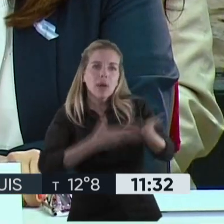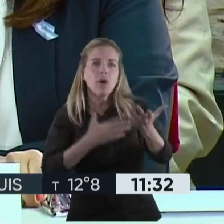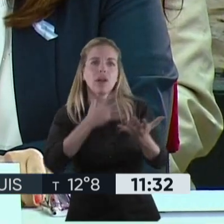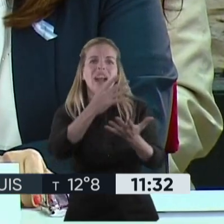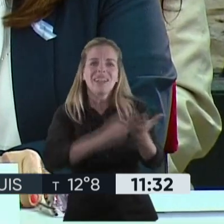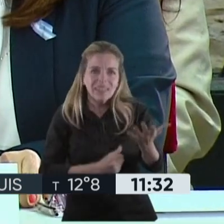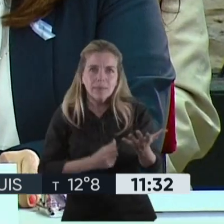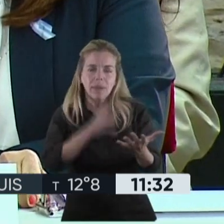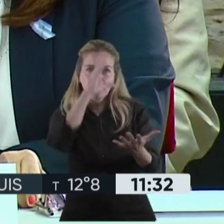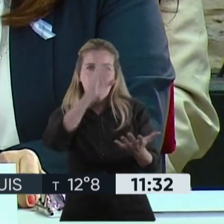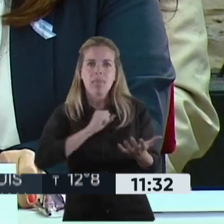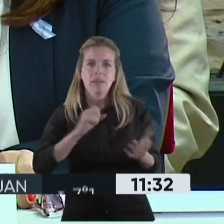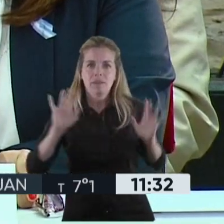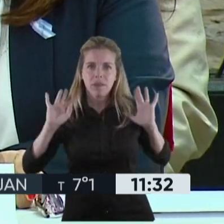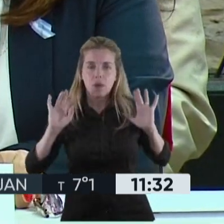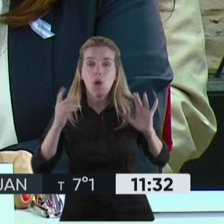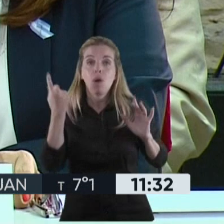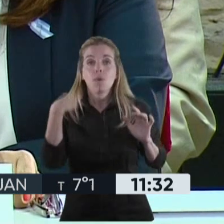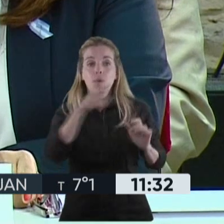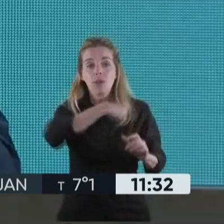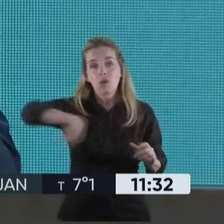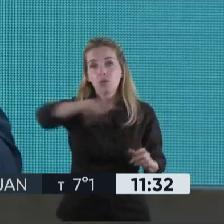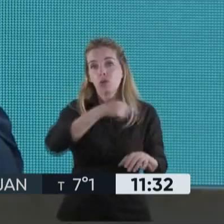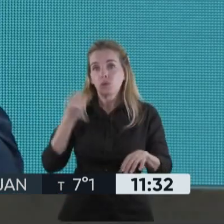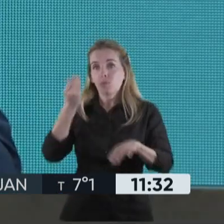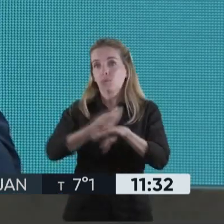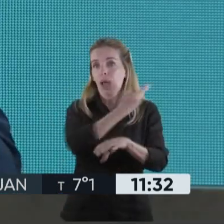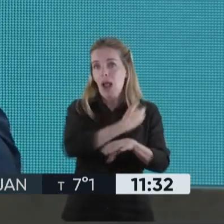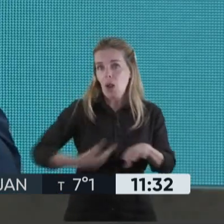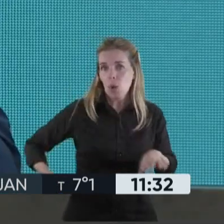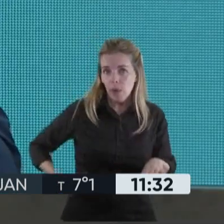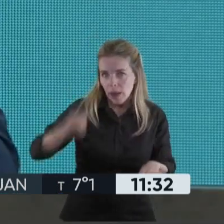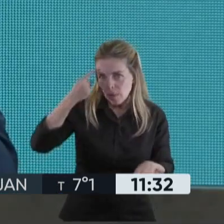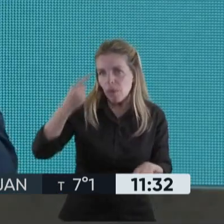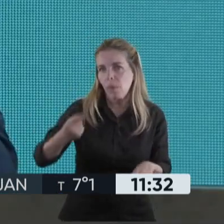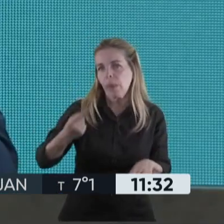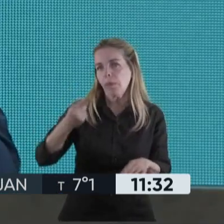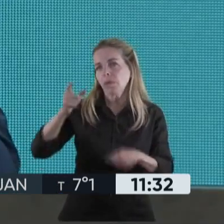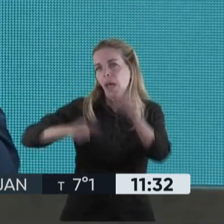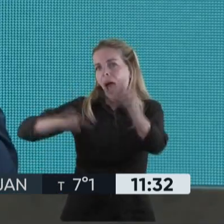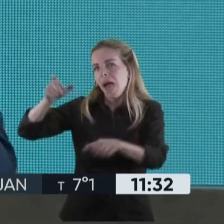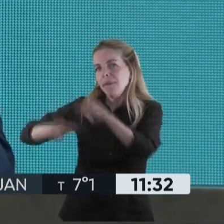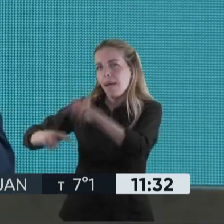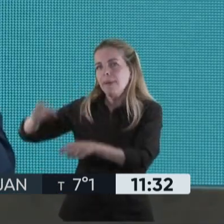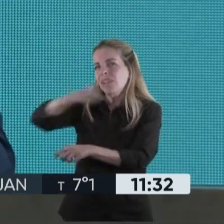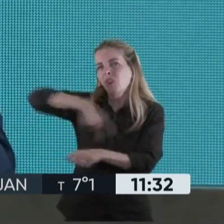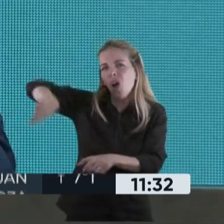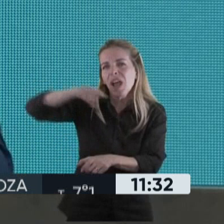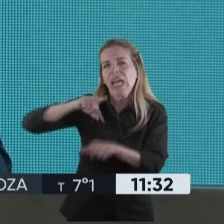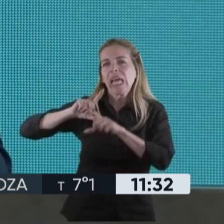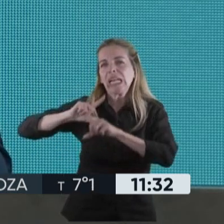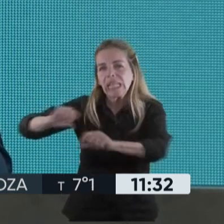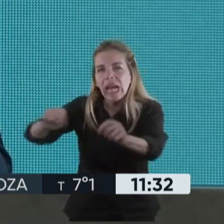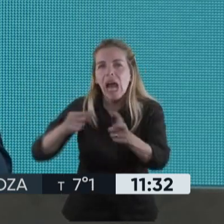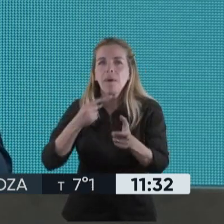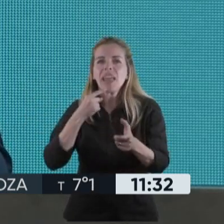Porque cuando llegamos, las voces de los agoreros que siempre existen decían que la Argentina se iba a